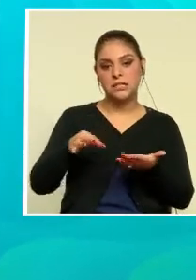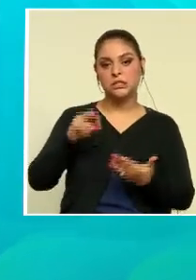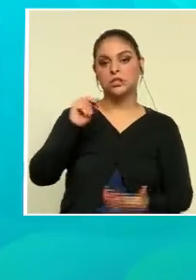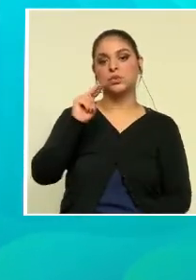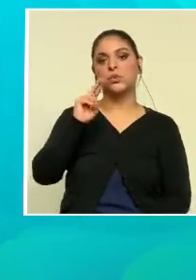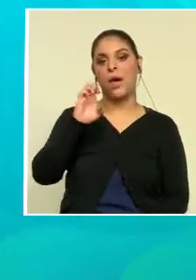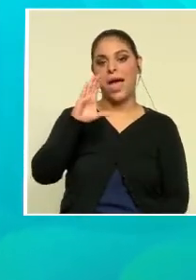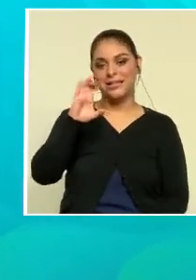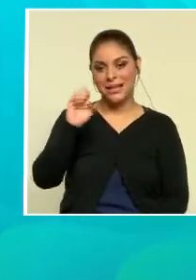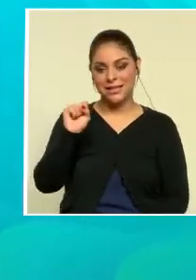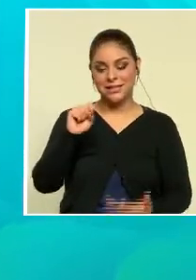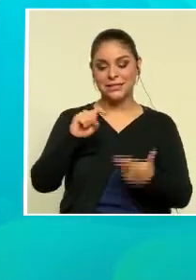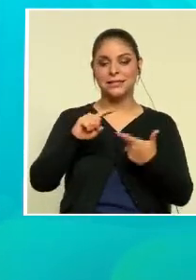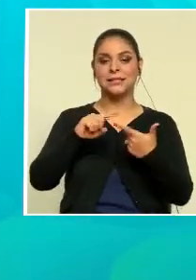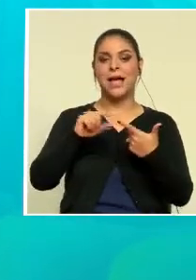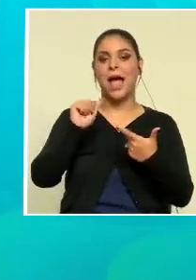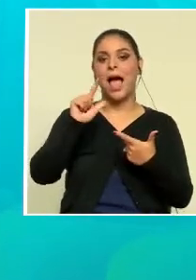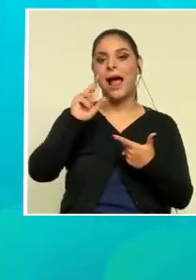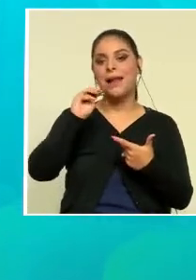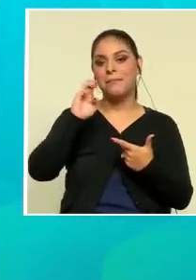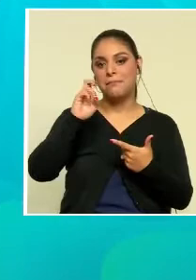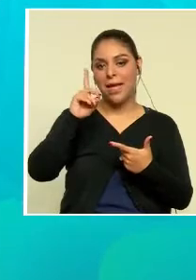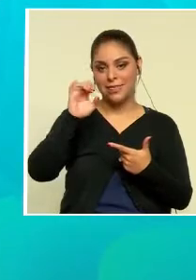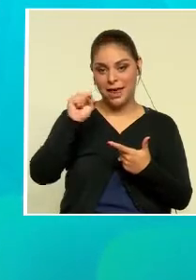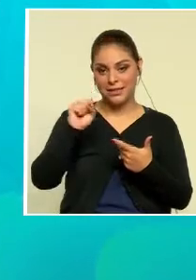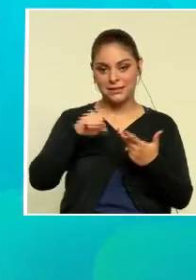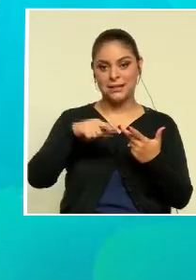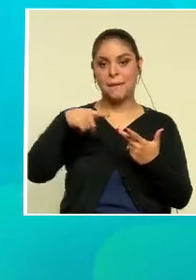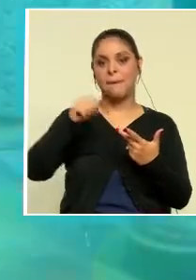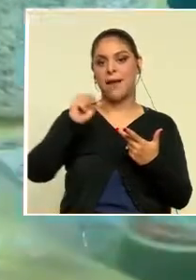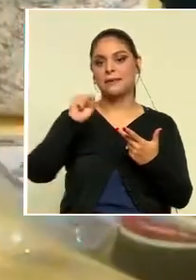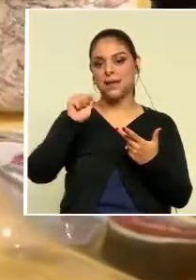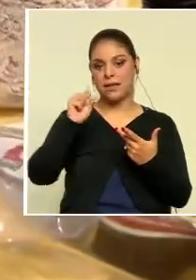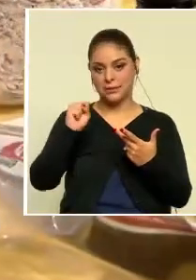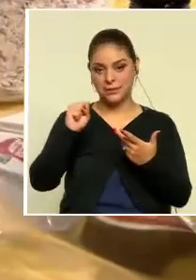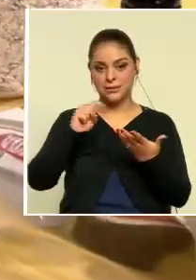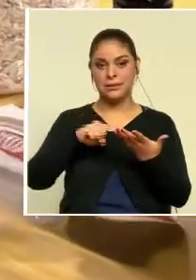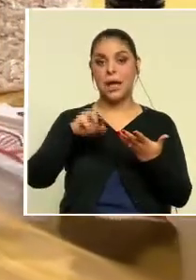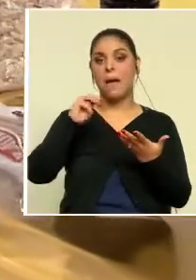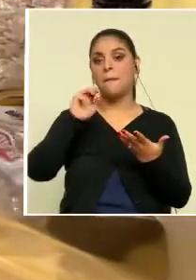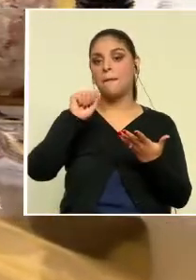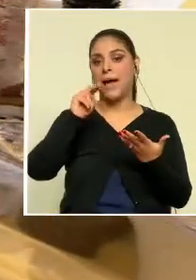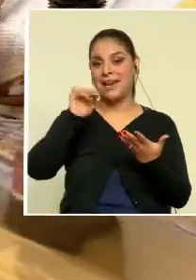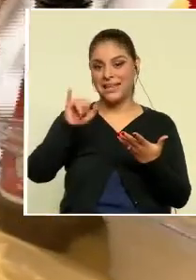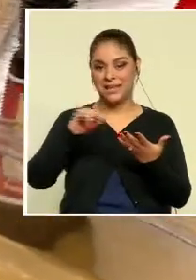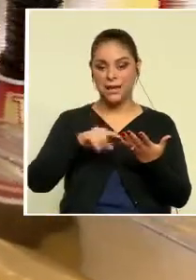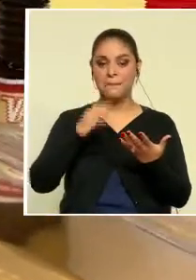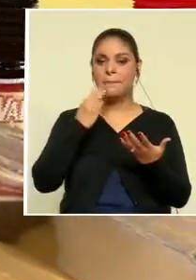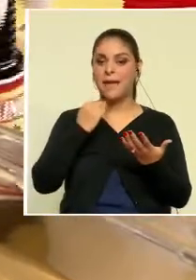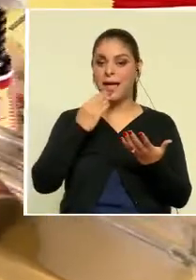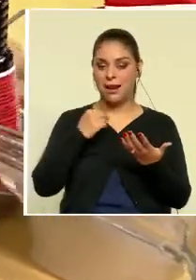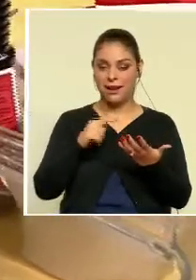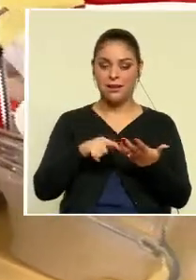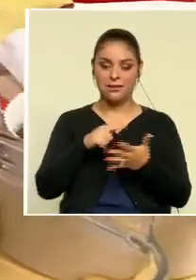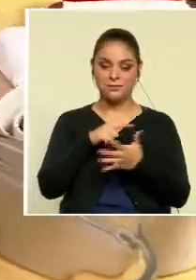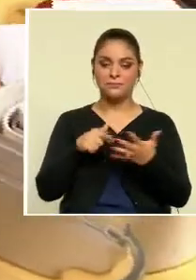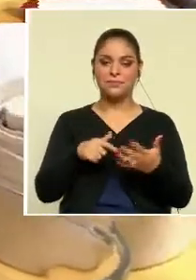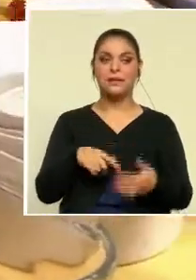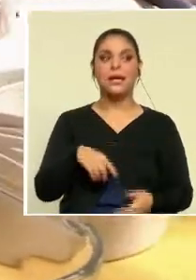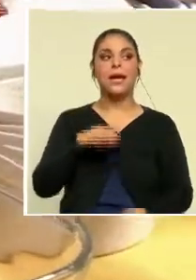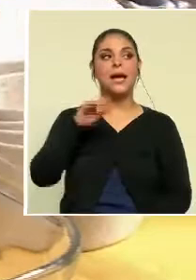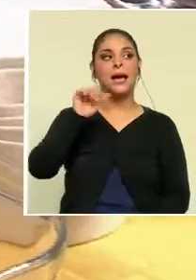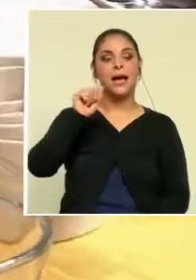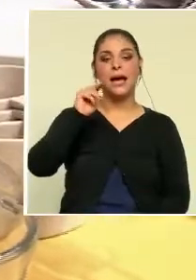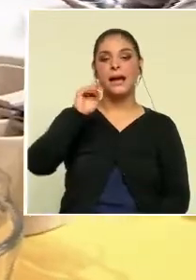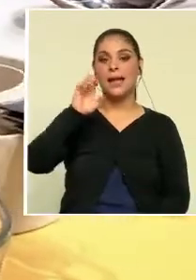pasas tenemos manía tenemos miel de abeja y por aquí tenemos canela y